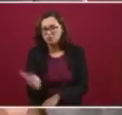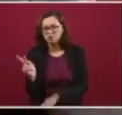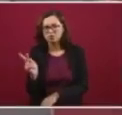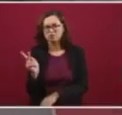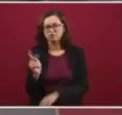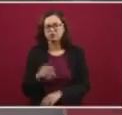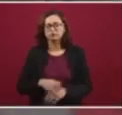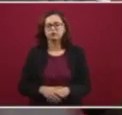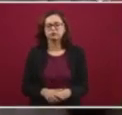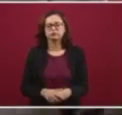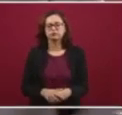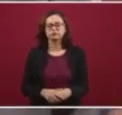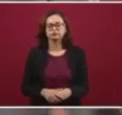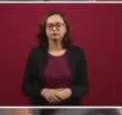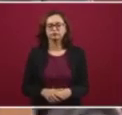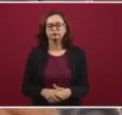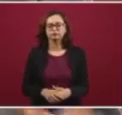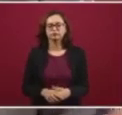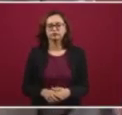Incluía